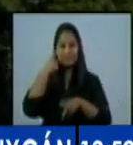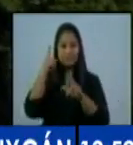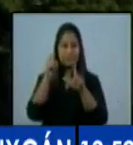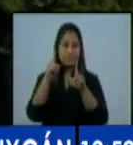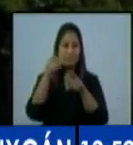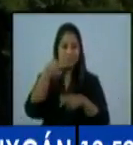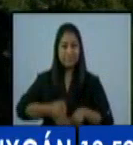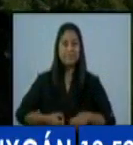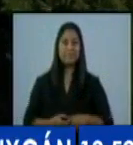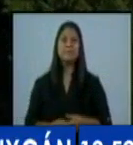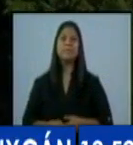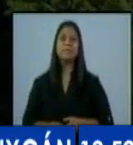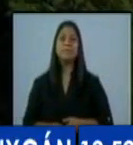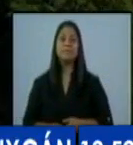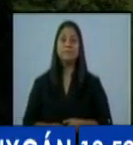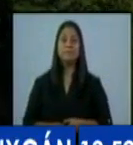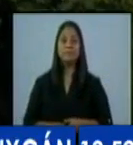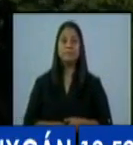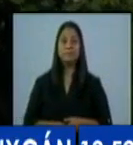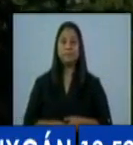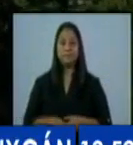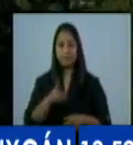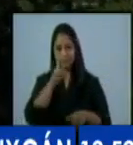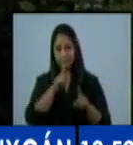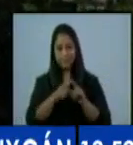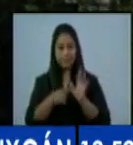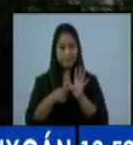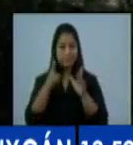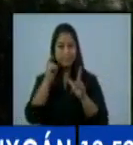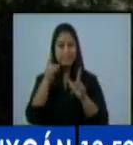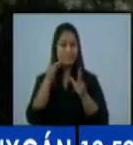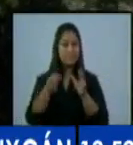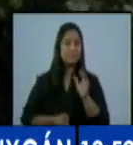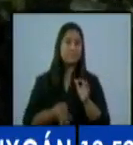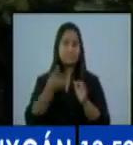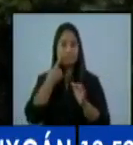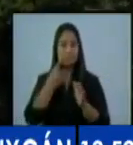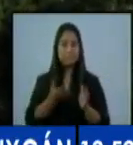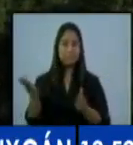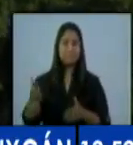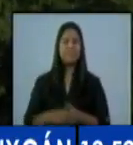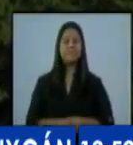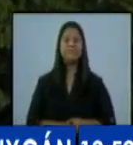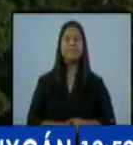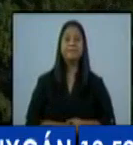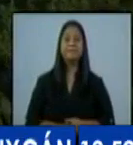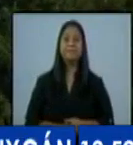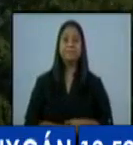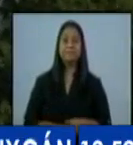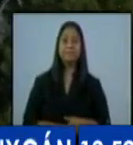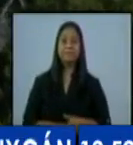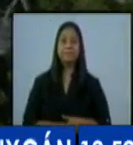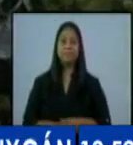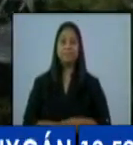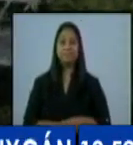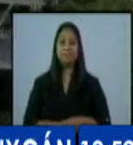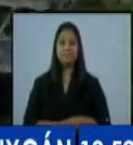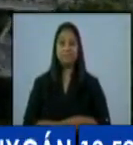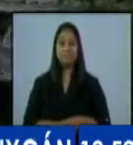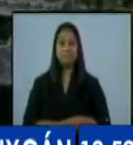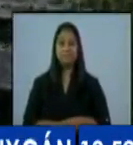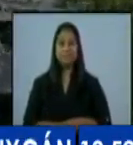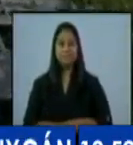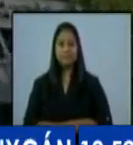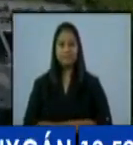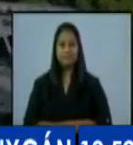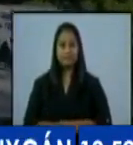con la SAT es la instalación de una zona de libre comercio, una zona franca que pudiera establecerse en el Ixcán